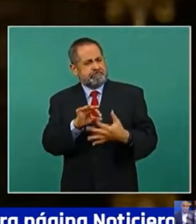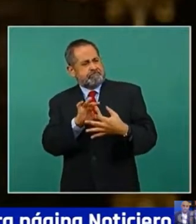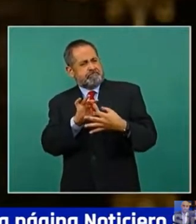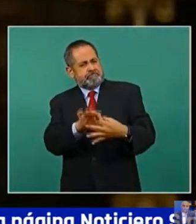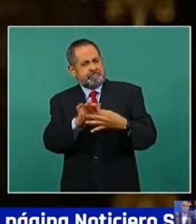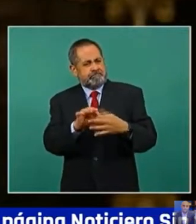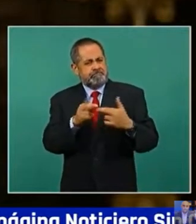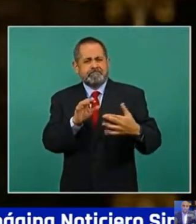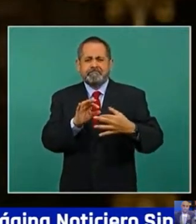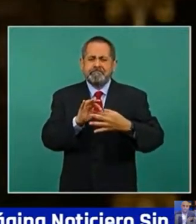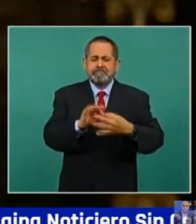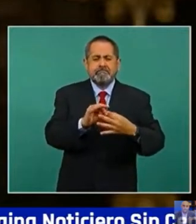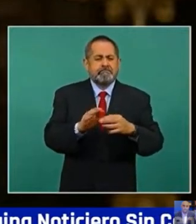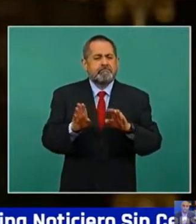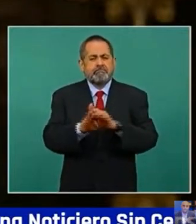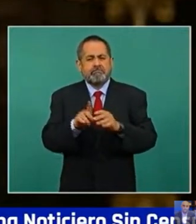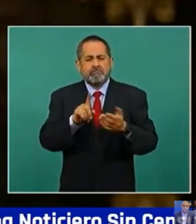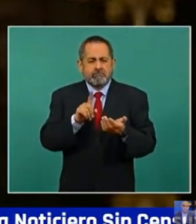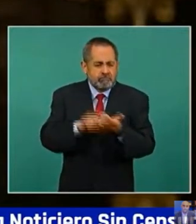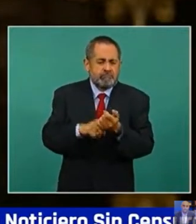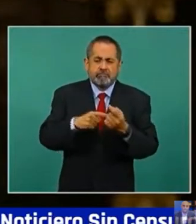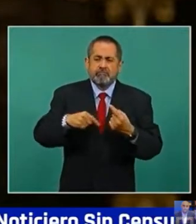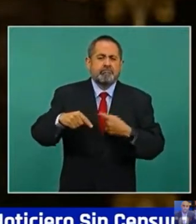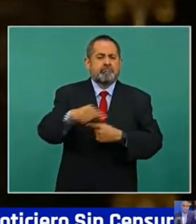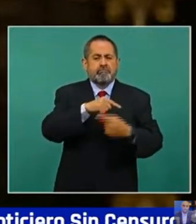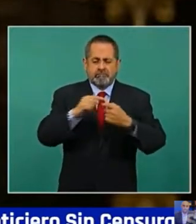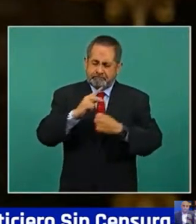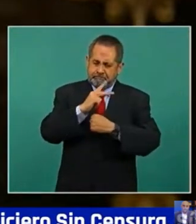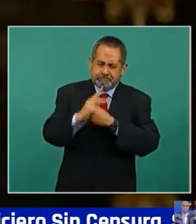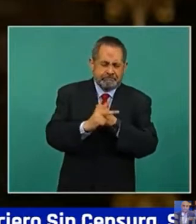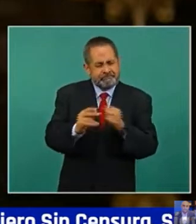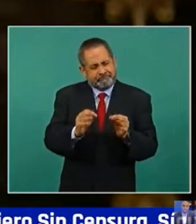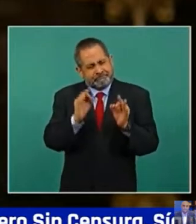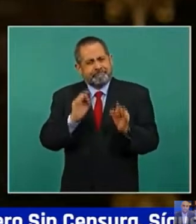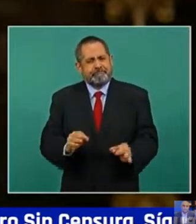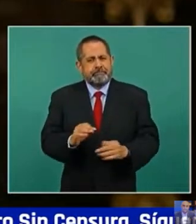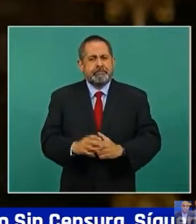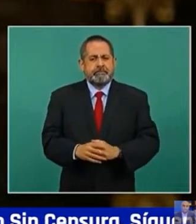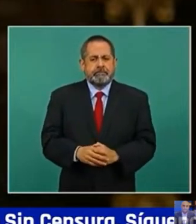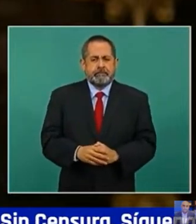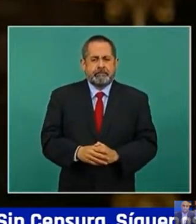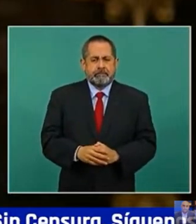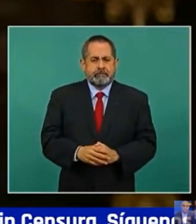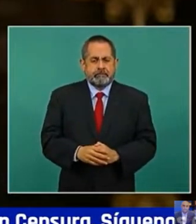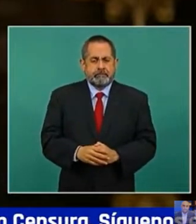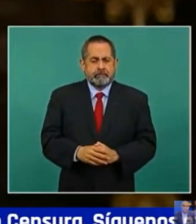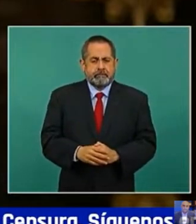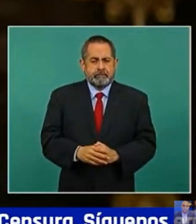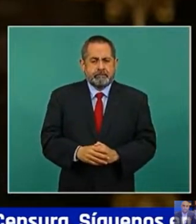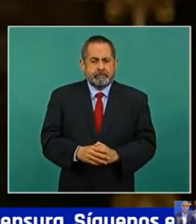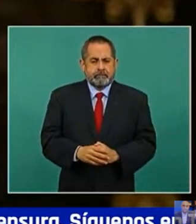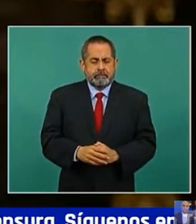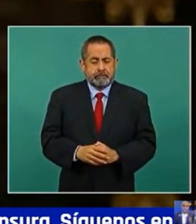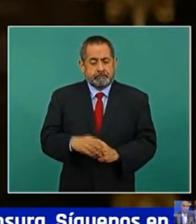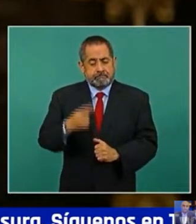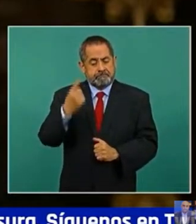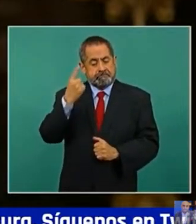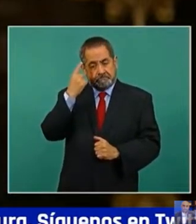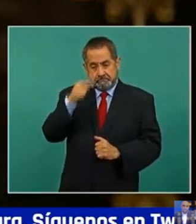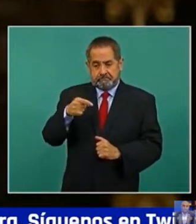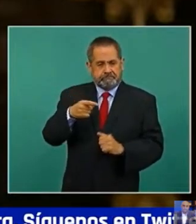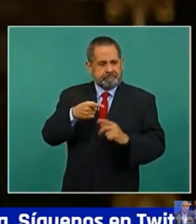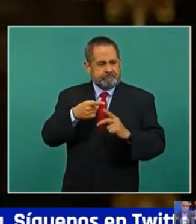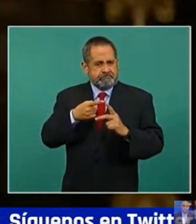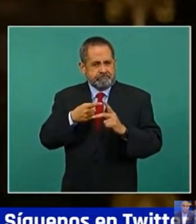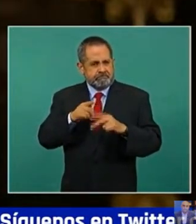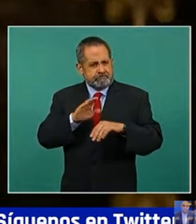los valores que los constituyen como nación. Para fortalecer las raíces es